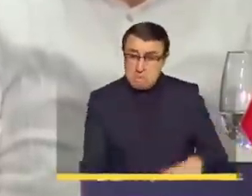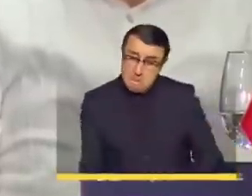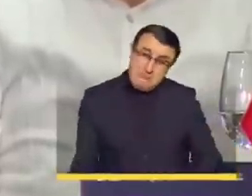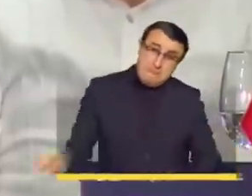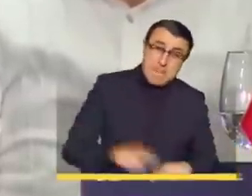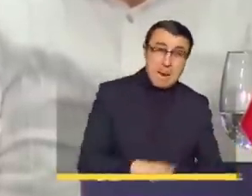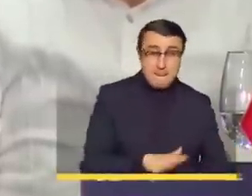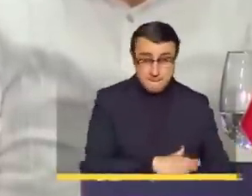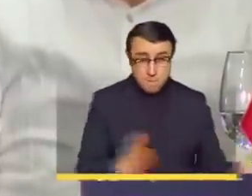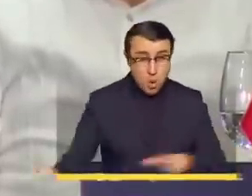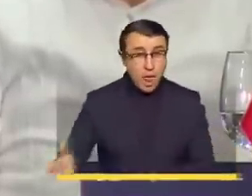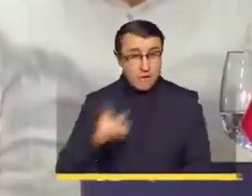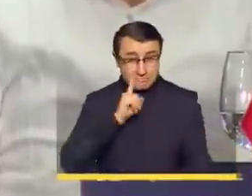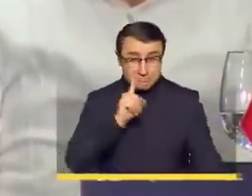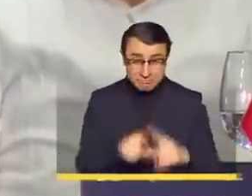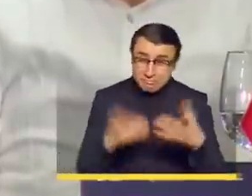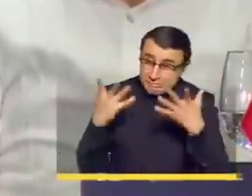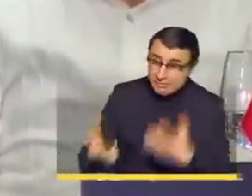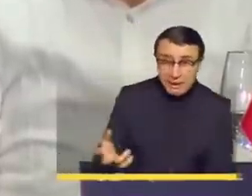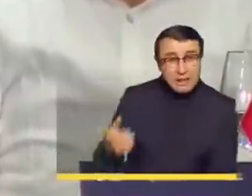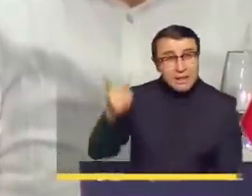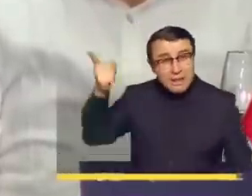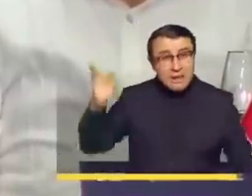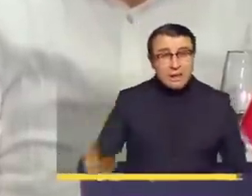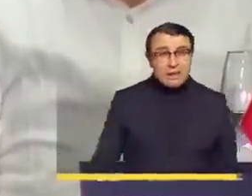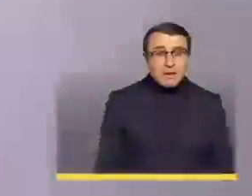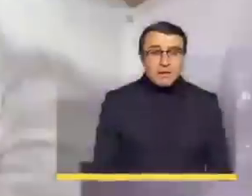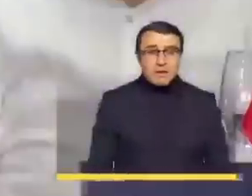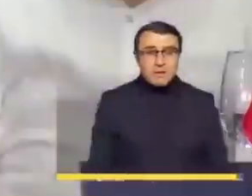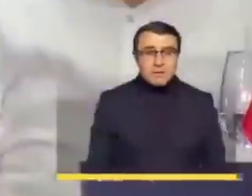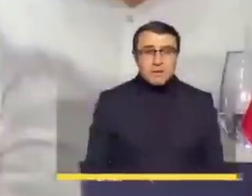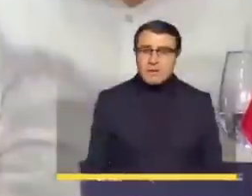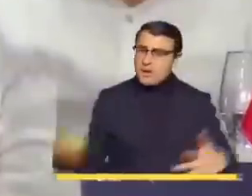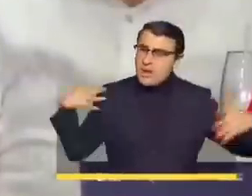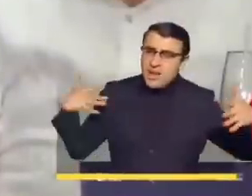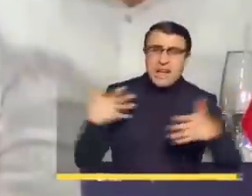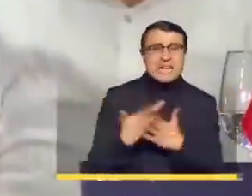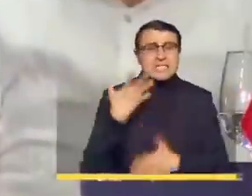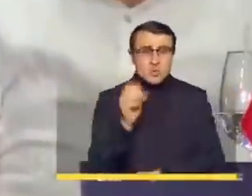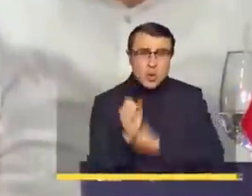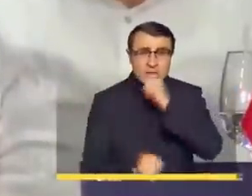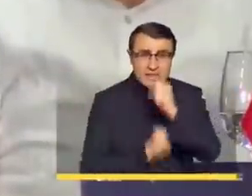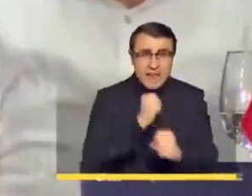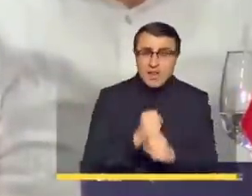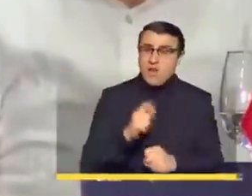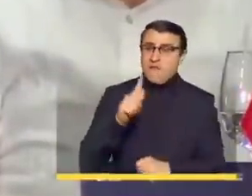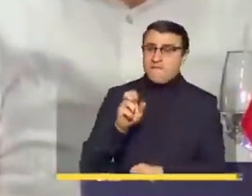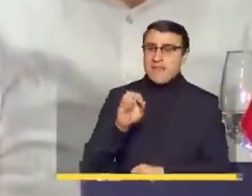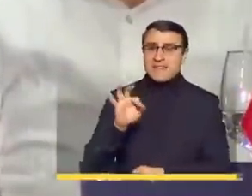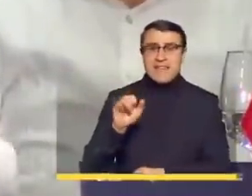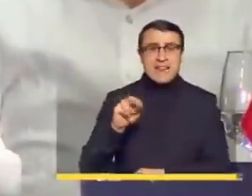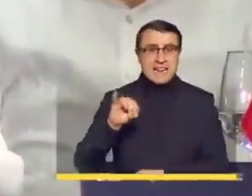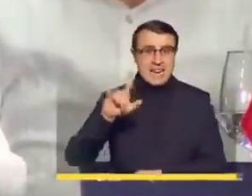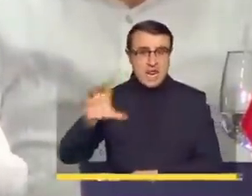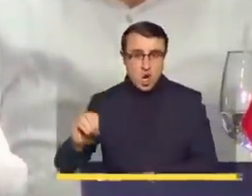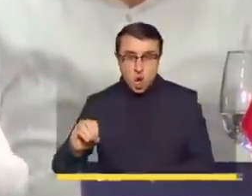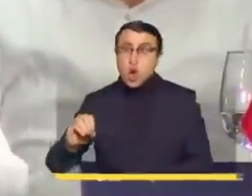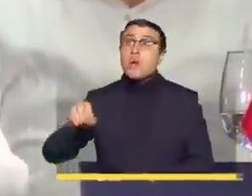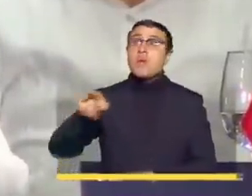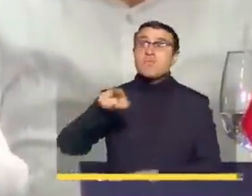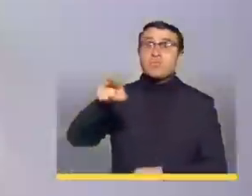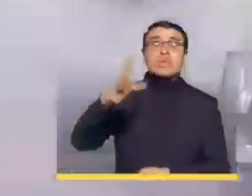más. Ya en perspectiva, en 50 años, el fentanilo les mataría 5 millones